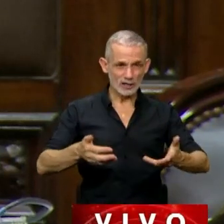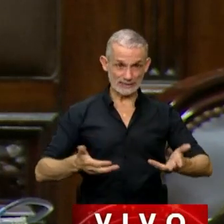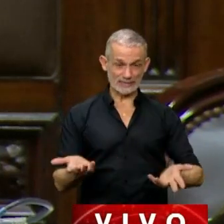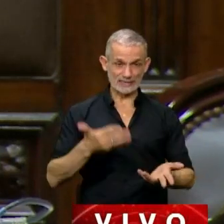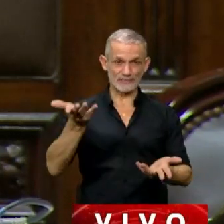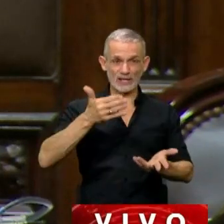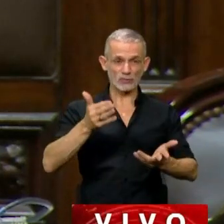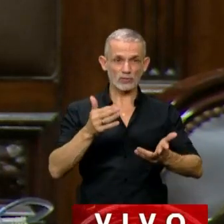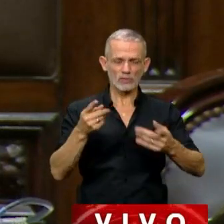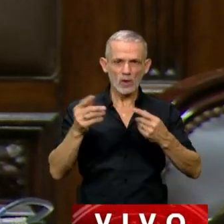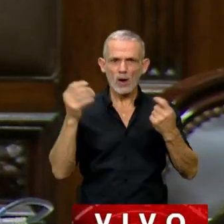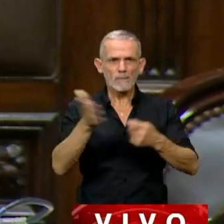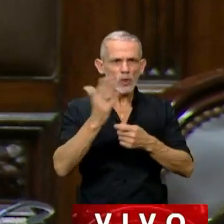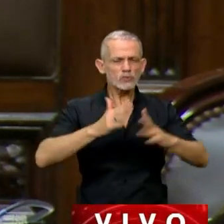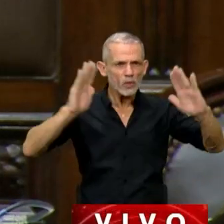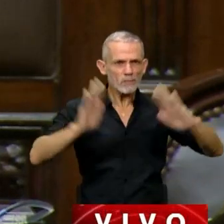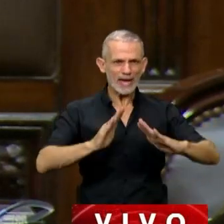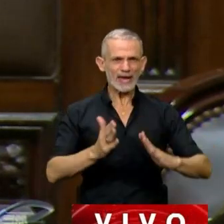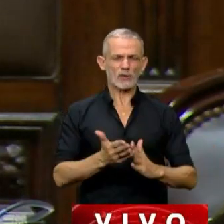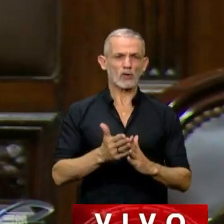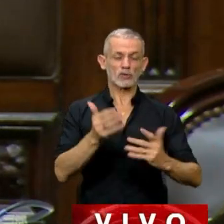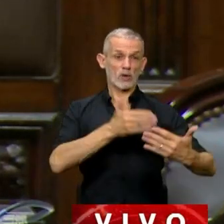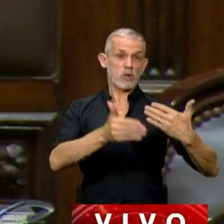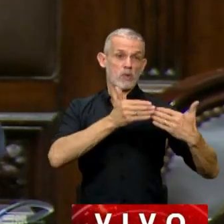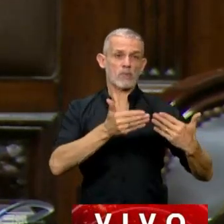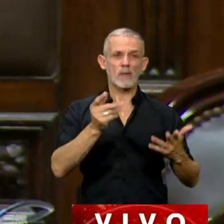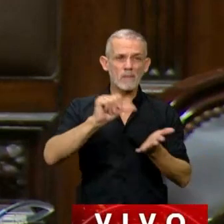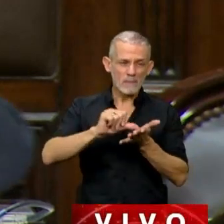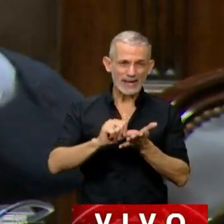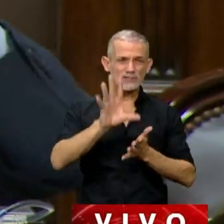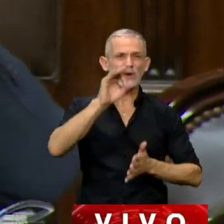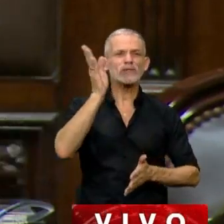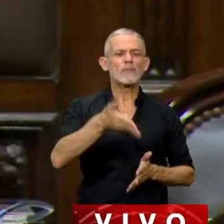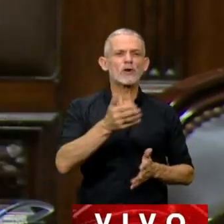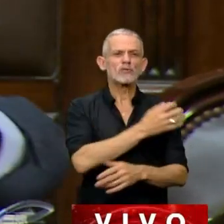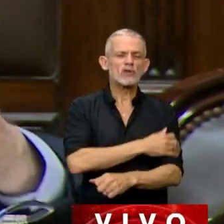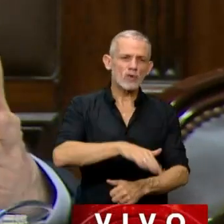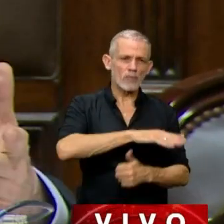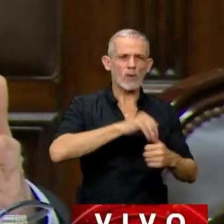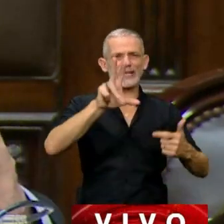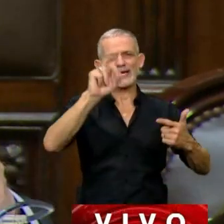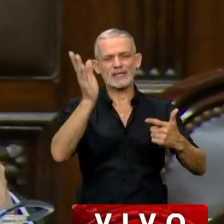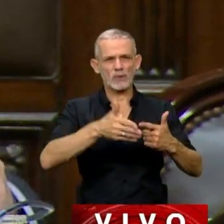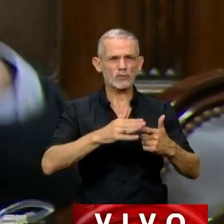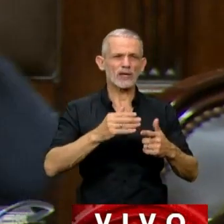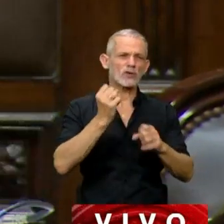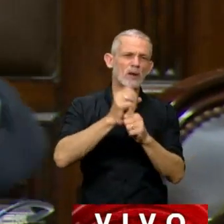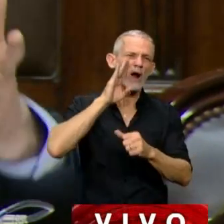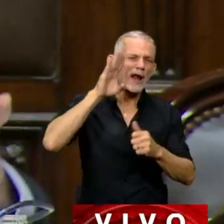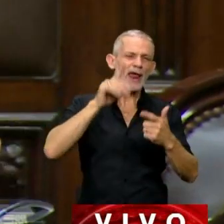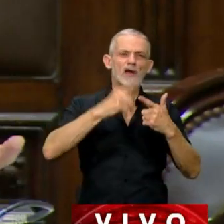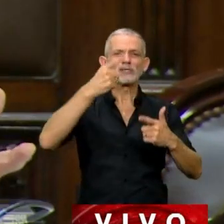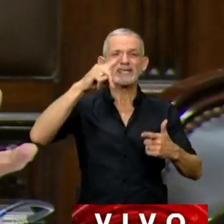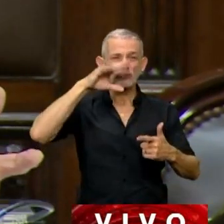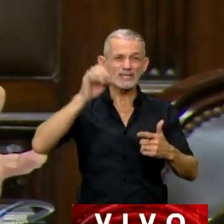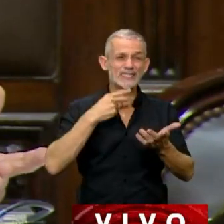Y baja la rentabilidad y baja la producción. Y son regresivos, porque en un país con 50% de pobreza, 30% de informalidad,